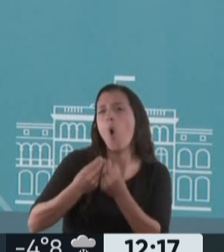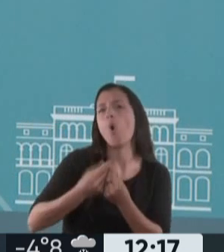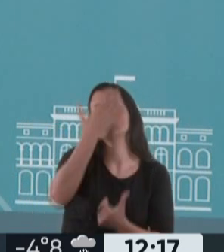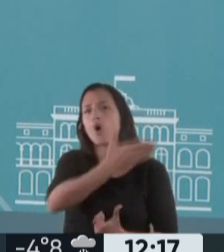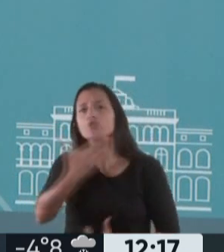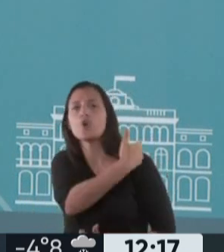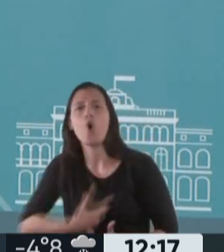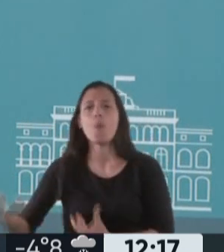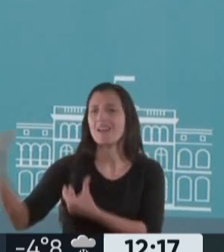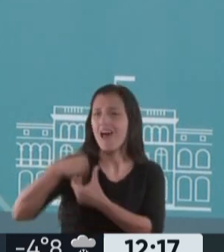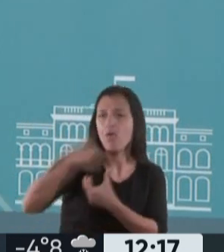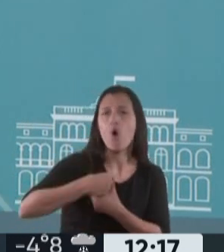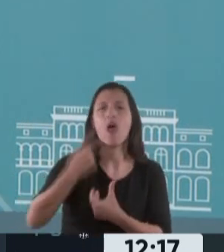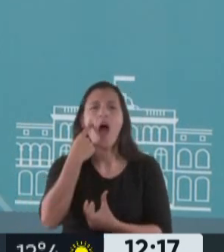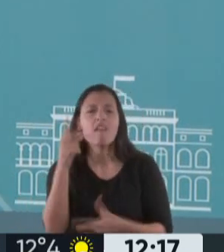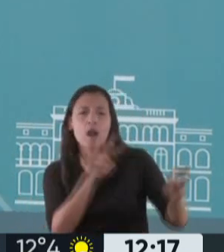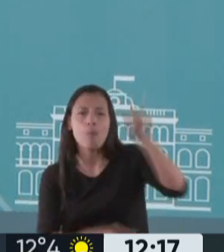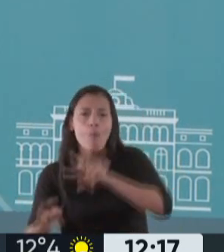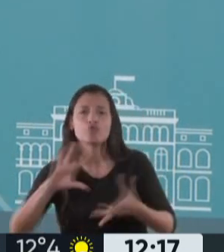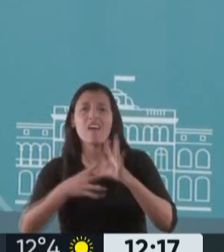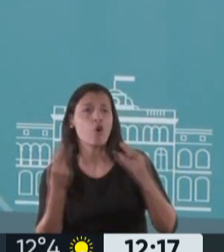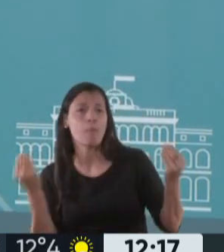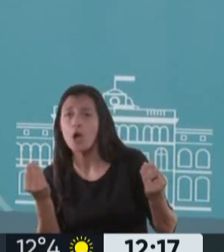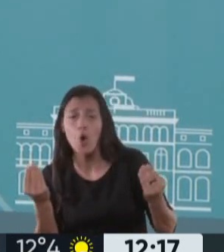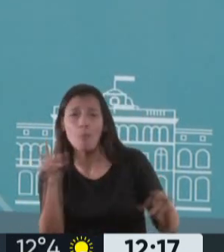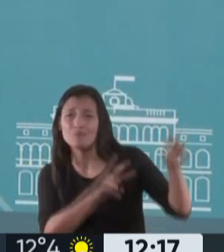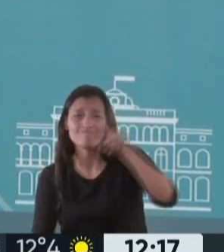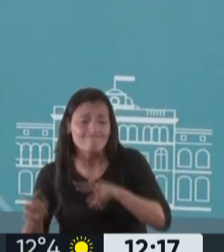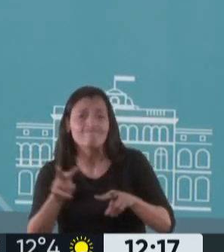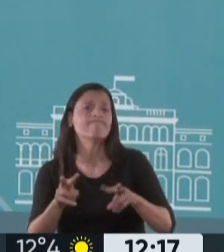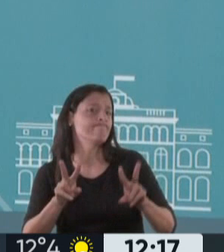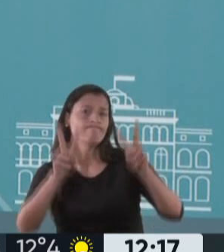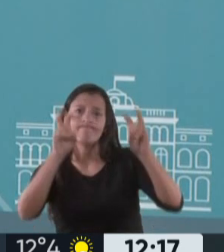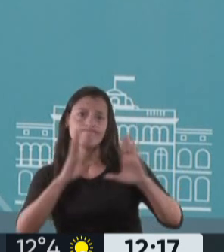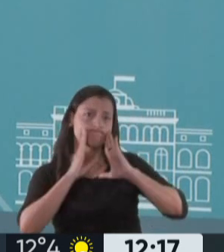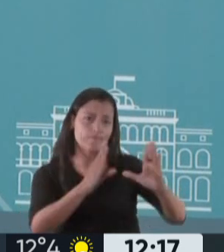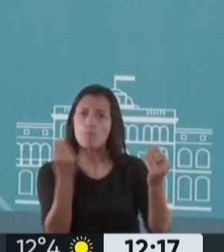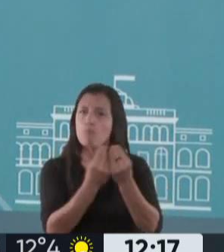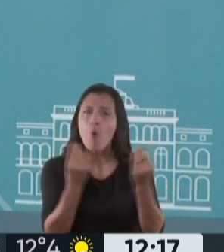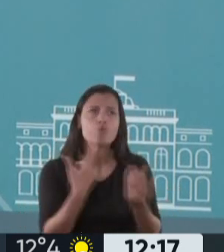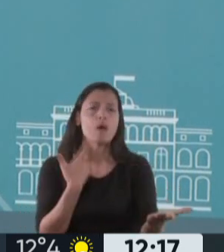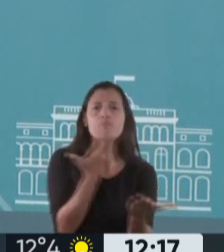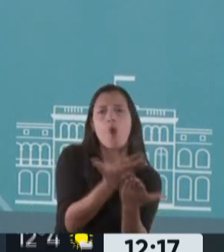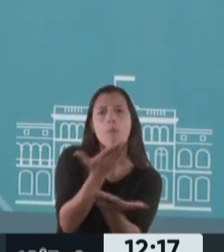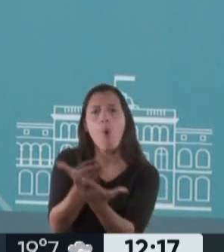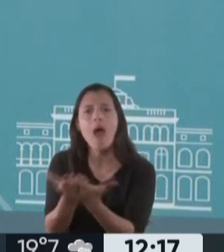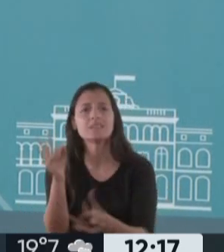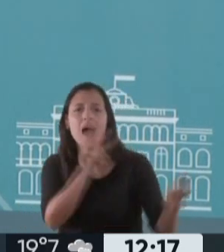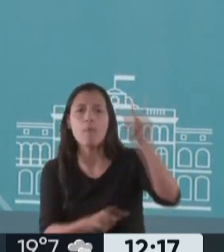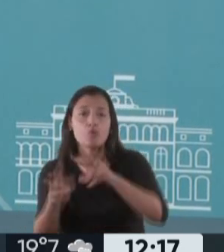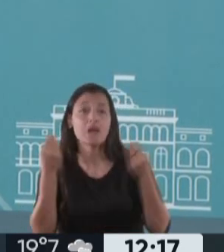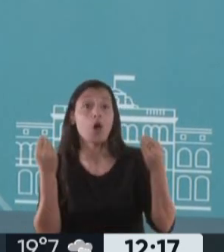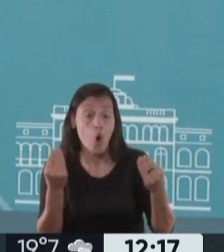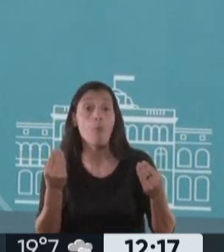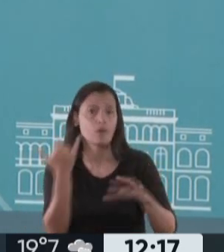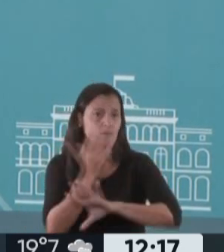provincias argentinas, viendo de qué manera se encauzaban muchas de las acciones y propuestas, digamos, ¿no?